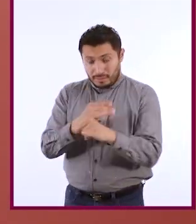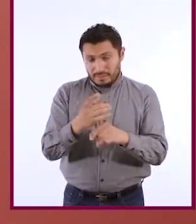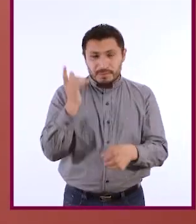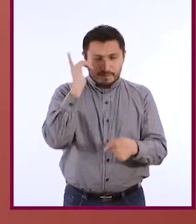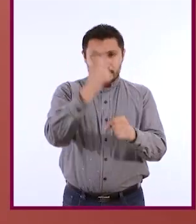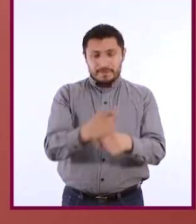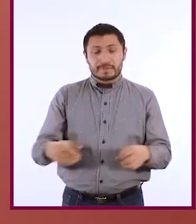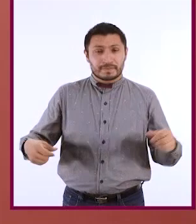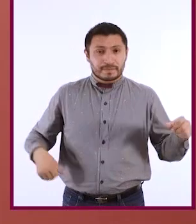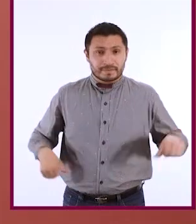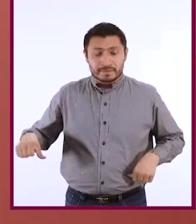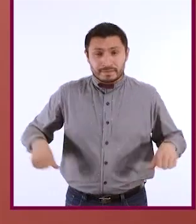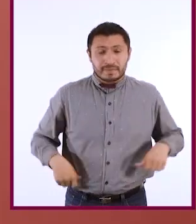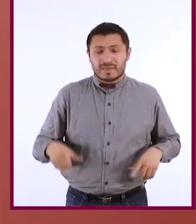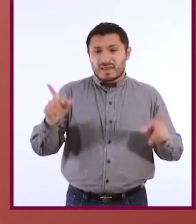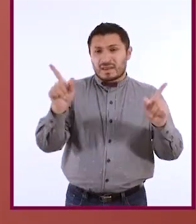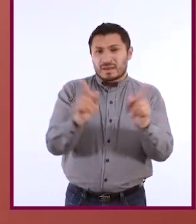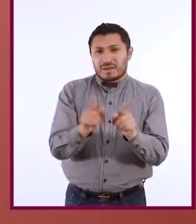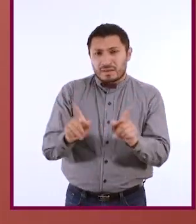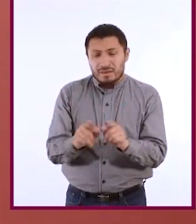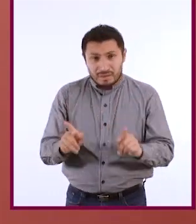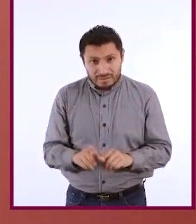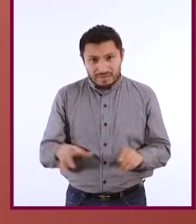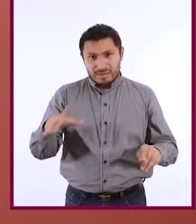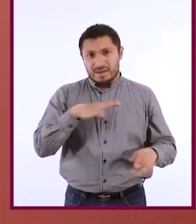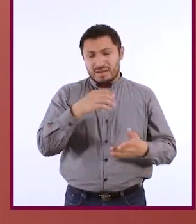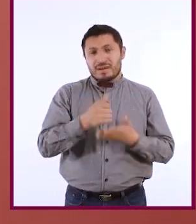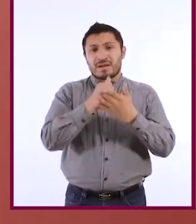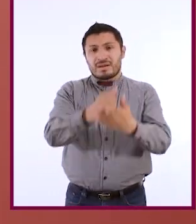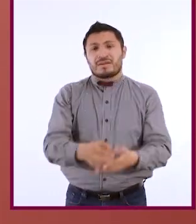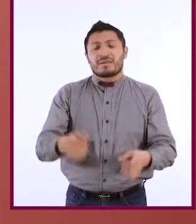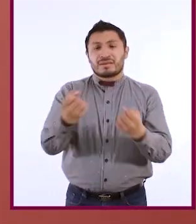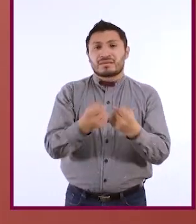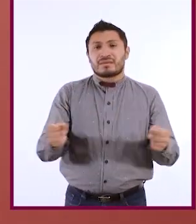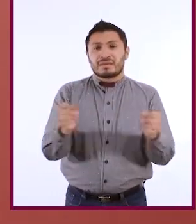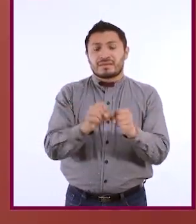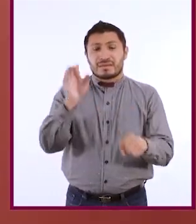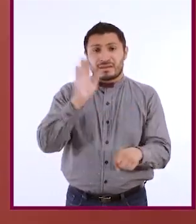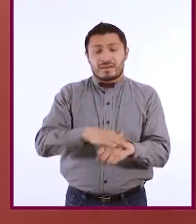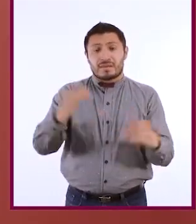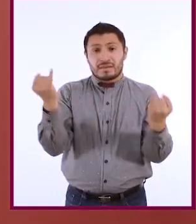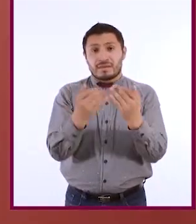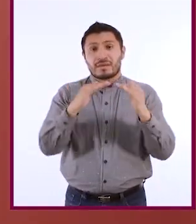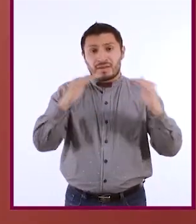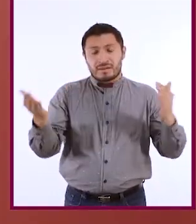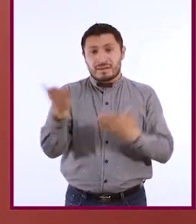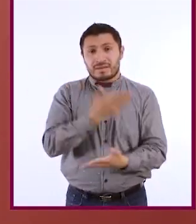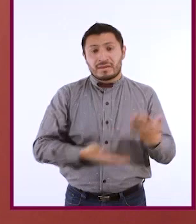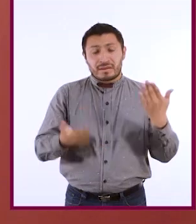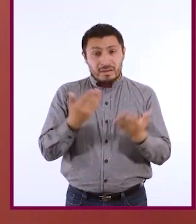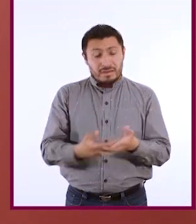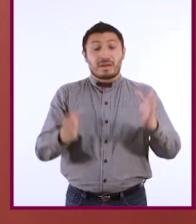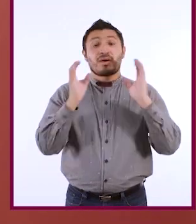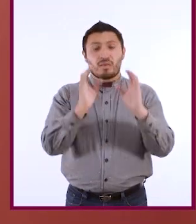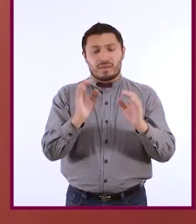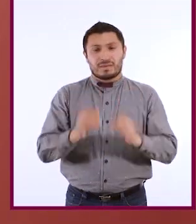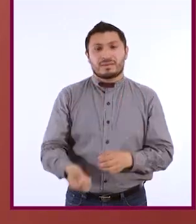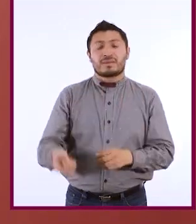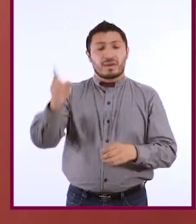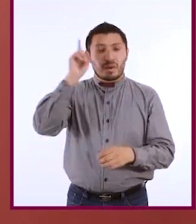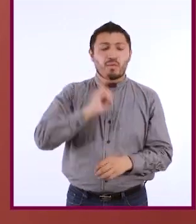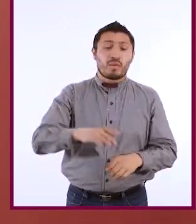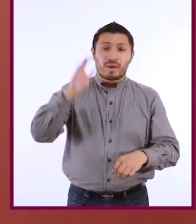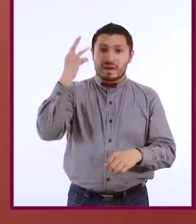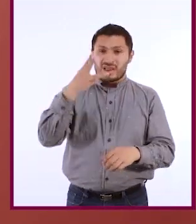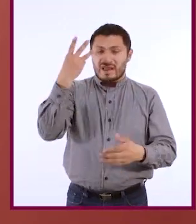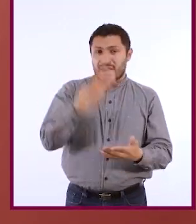estas pequeñas acciones que pueden ayudar a tener una sociedad más igualitaria. Compartir el cuidado. Las mujeres se ocupan